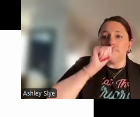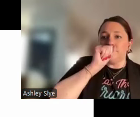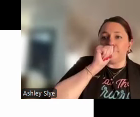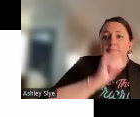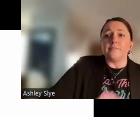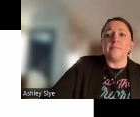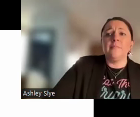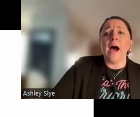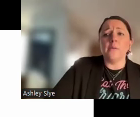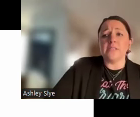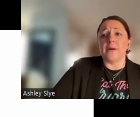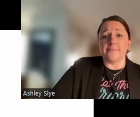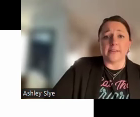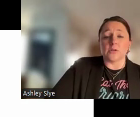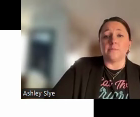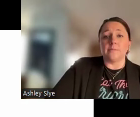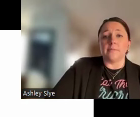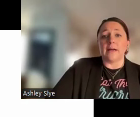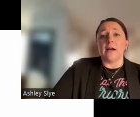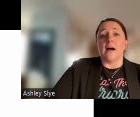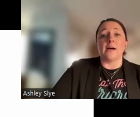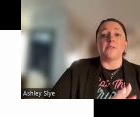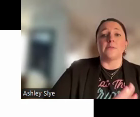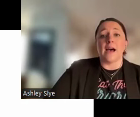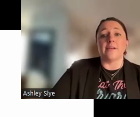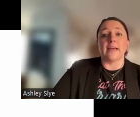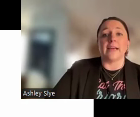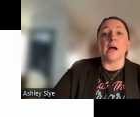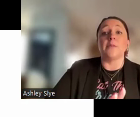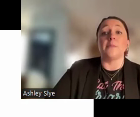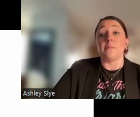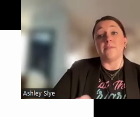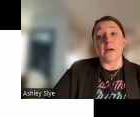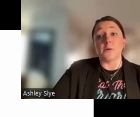ayudarles a preguntar la razón de si un doctor les pide